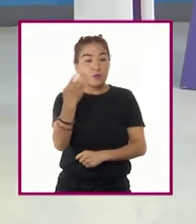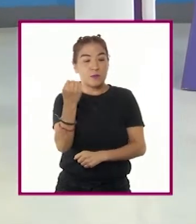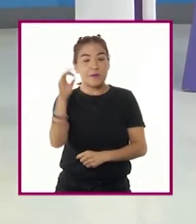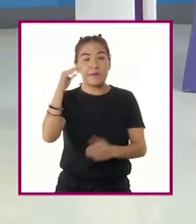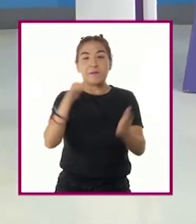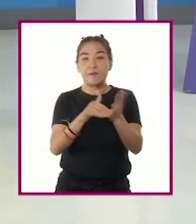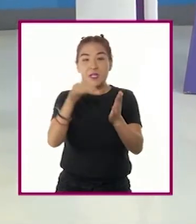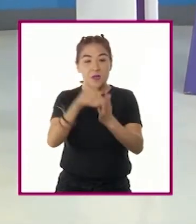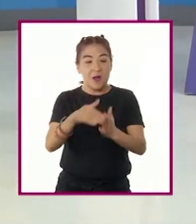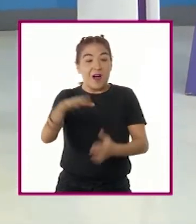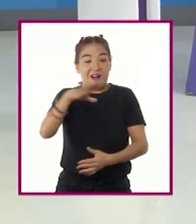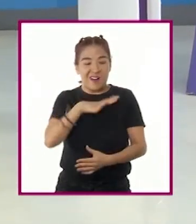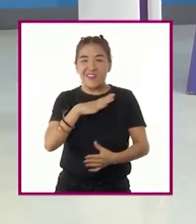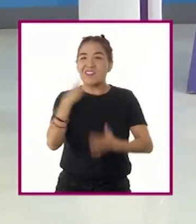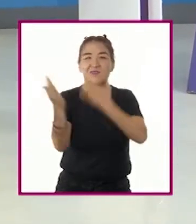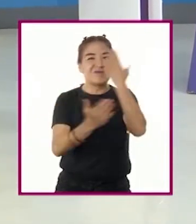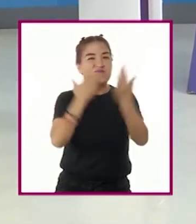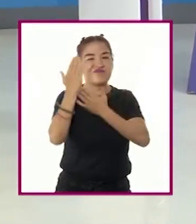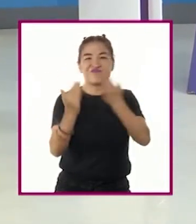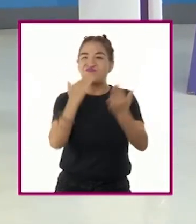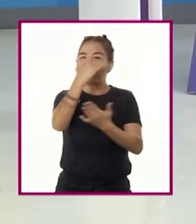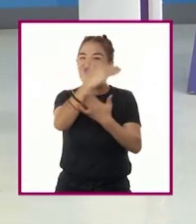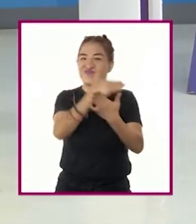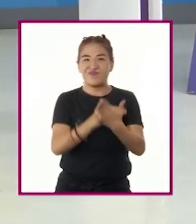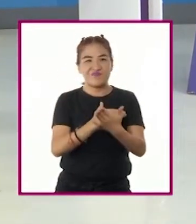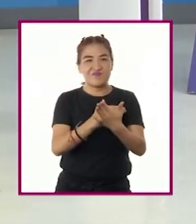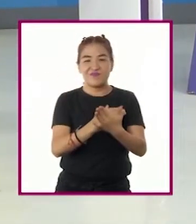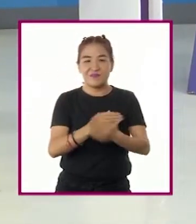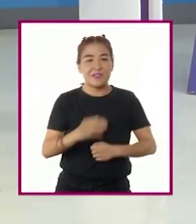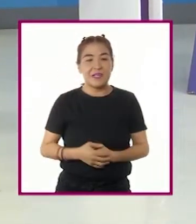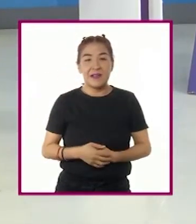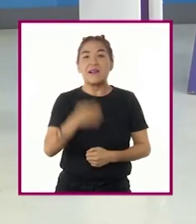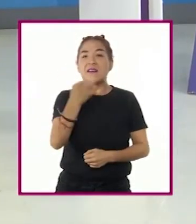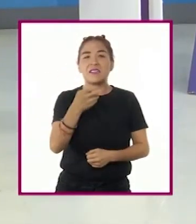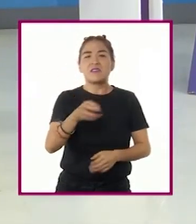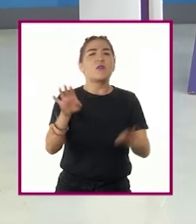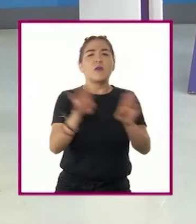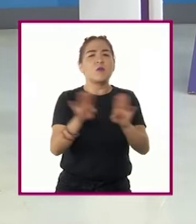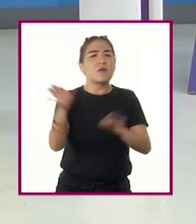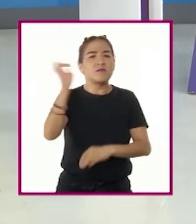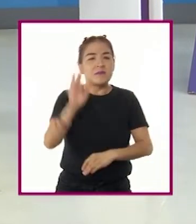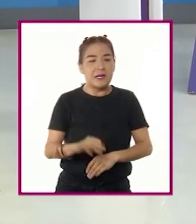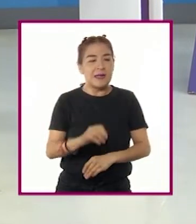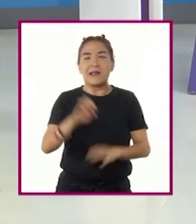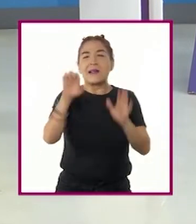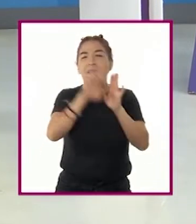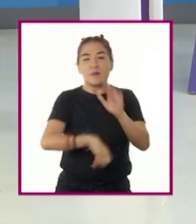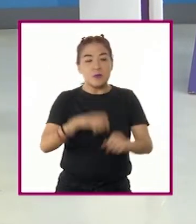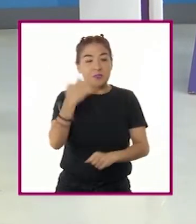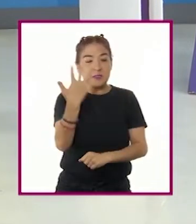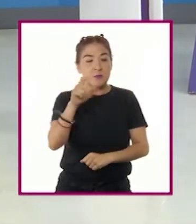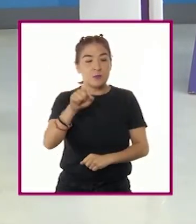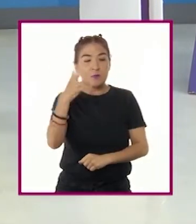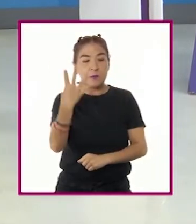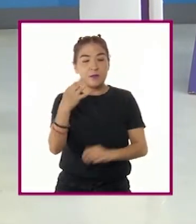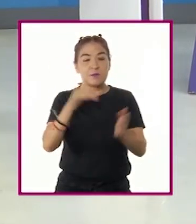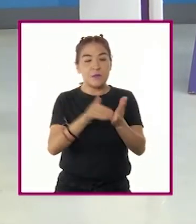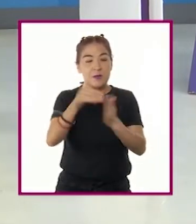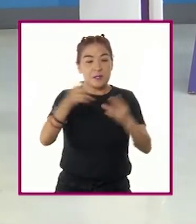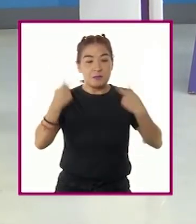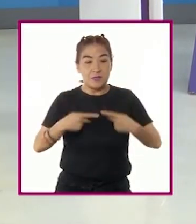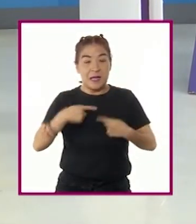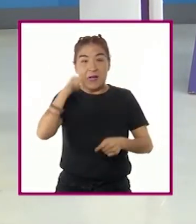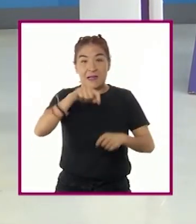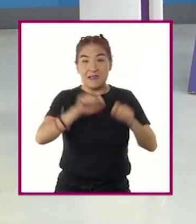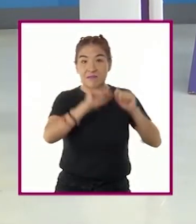se encontraban en rezago educativo. La cifra la obtenemos si a los 5.4 millones de personas en el